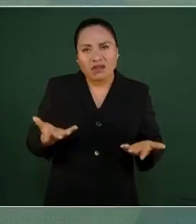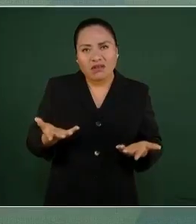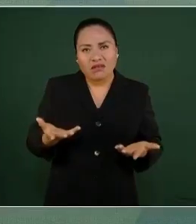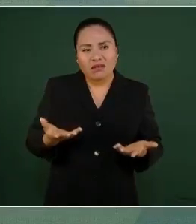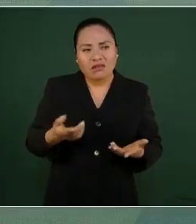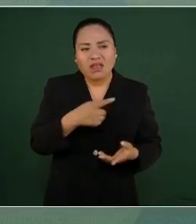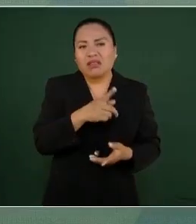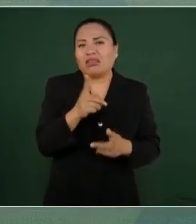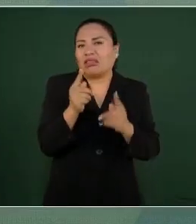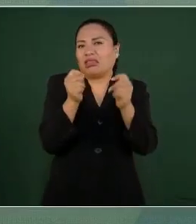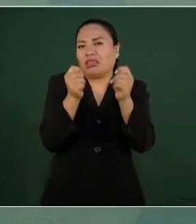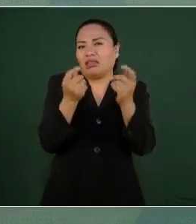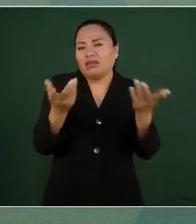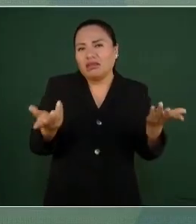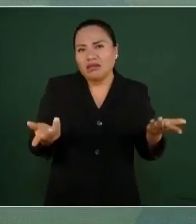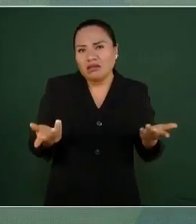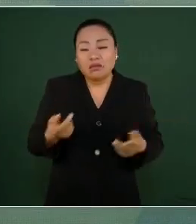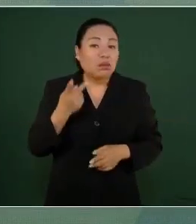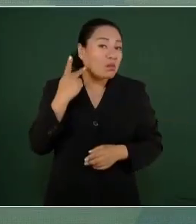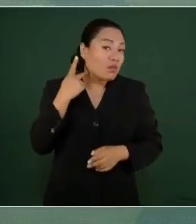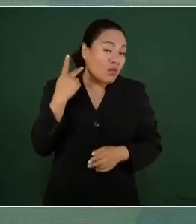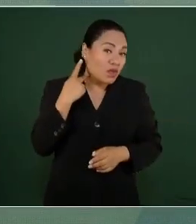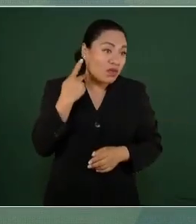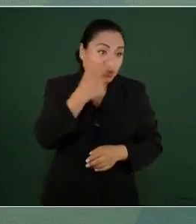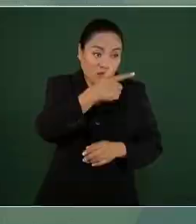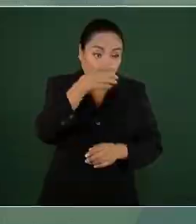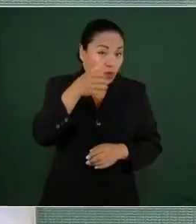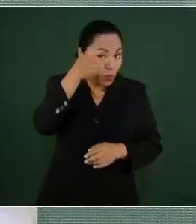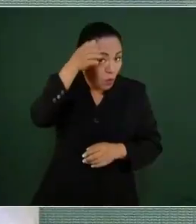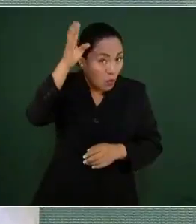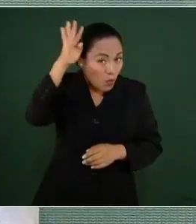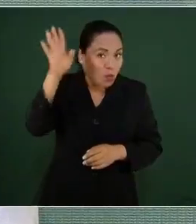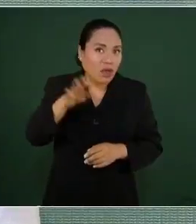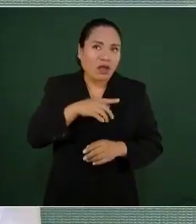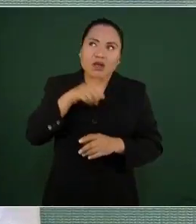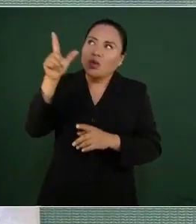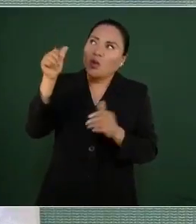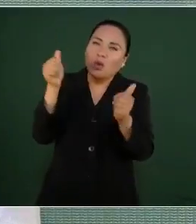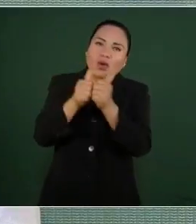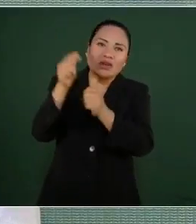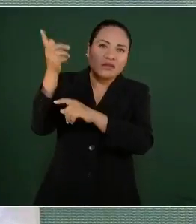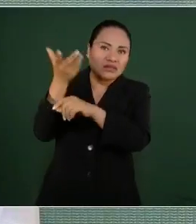cubanos, los políticos de Cuba, de Estados Unidos,